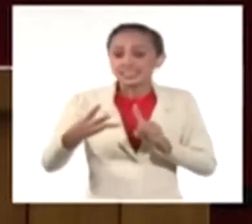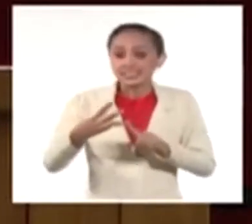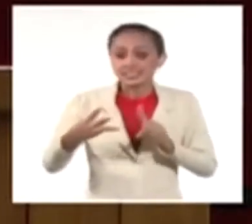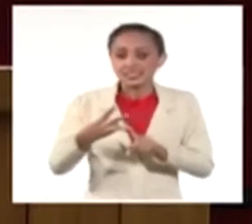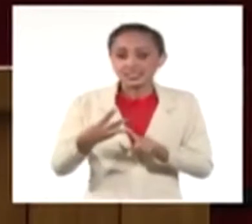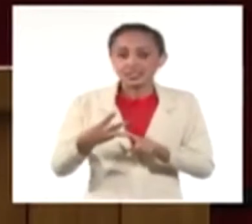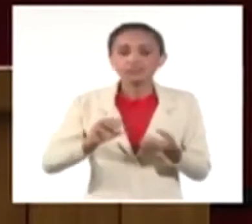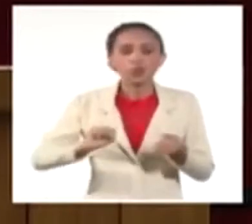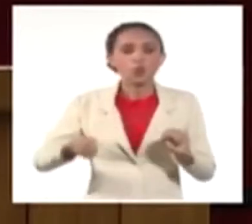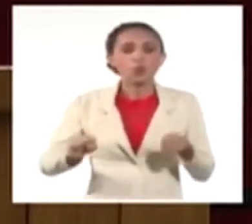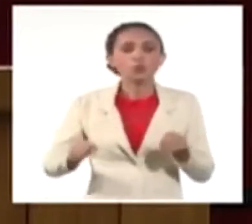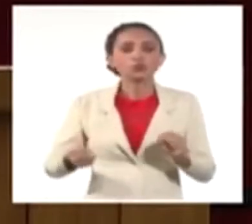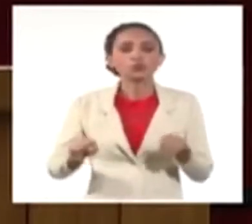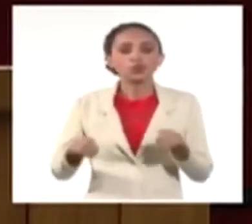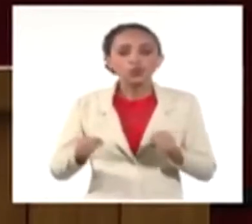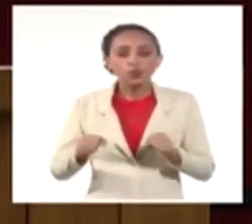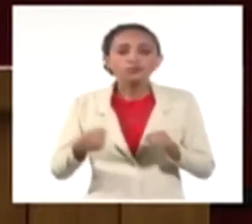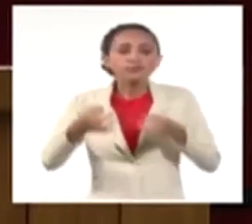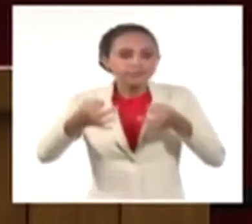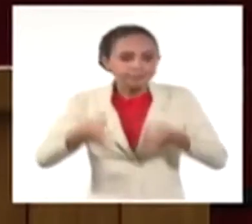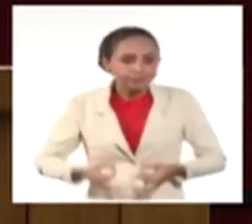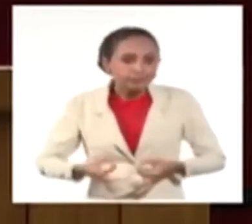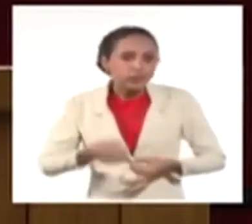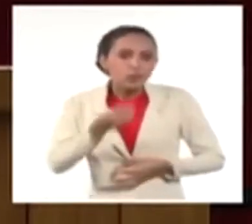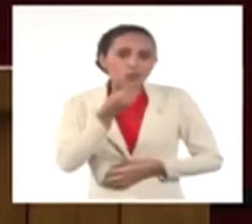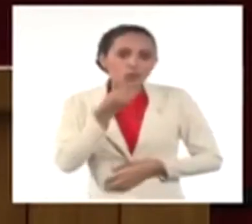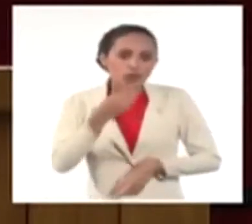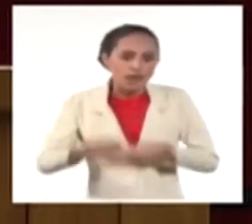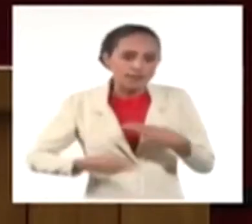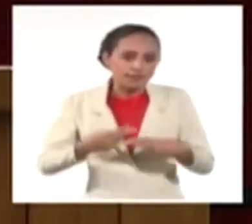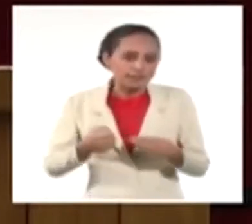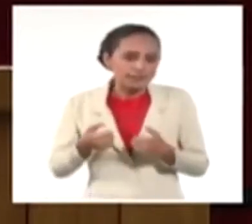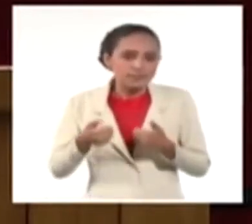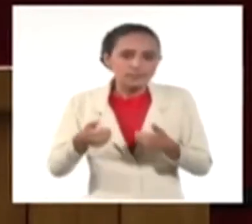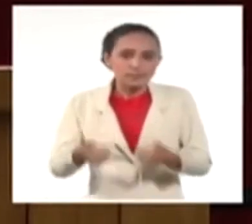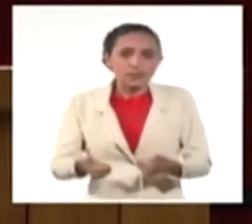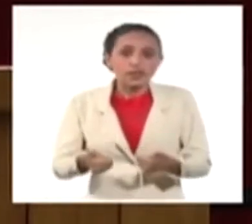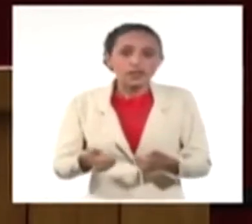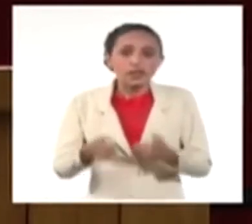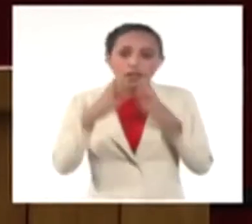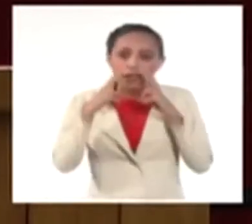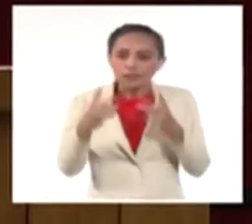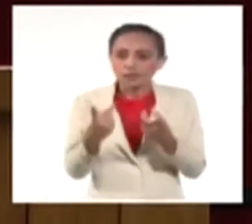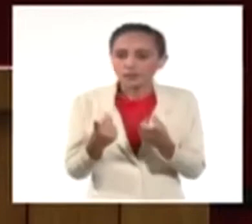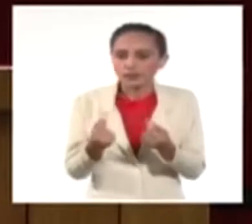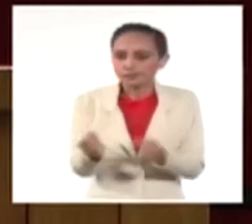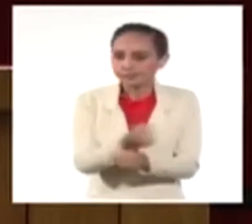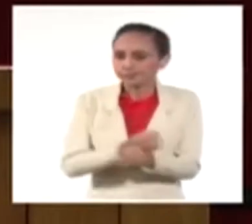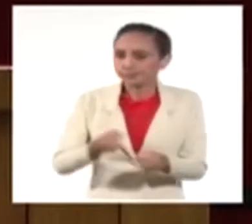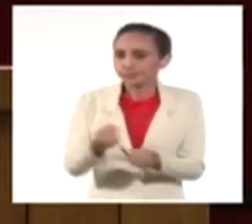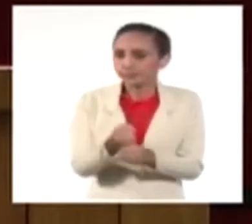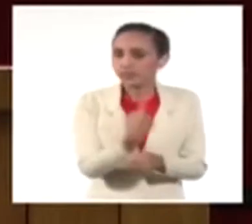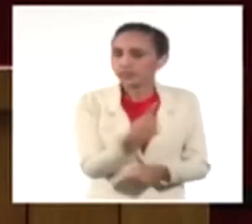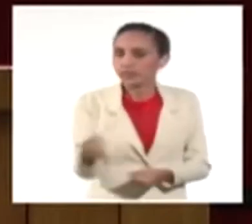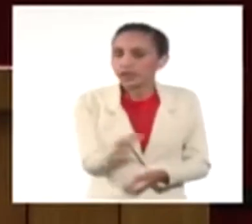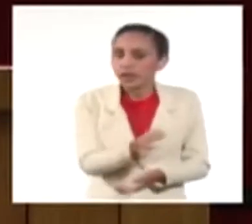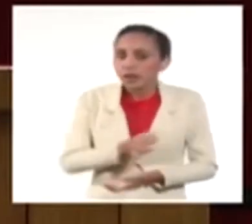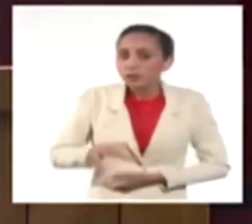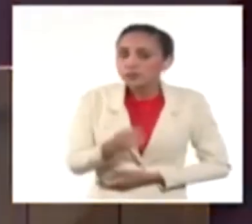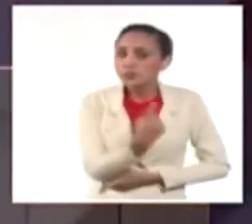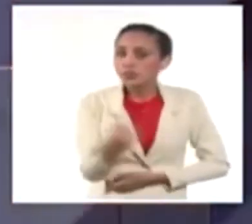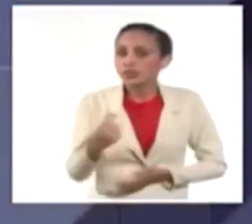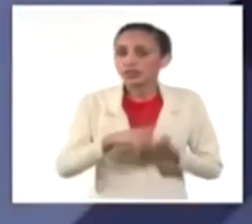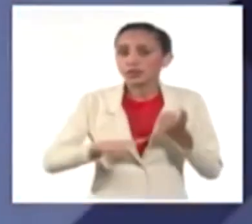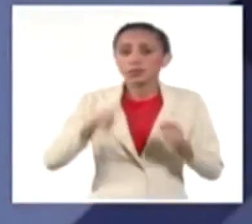control para que se constituyan eficazmente en la vida financiera de los territorios. En este